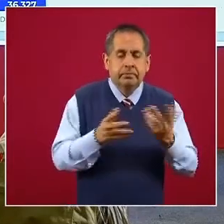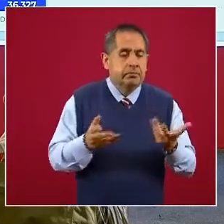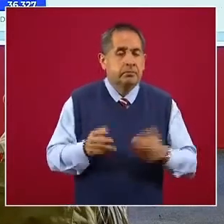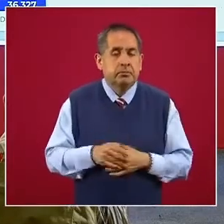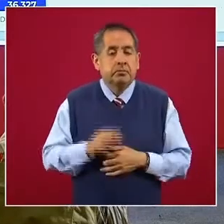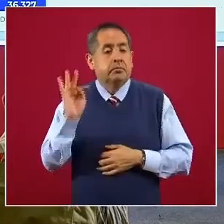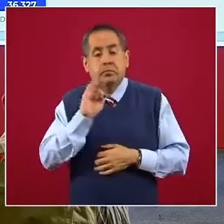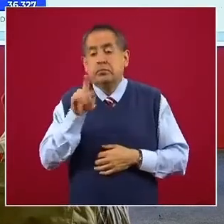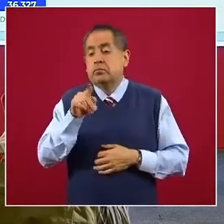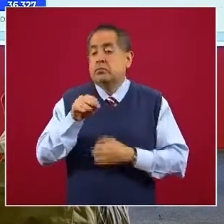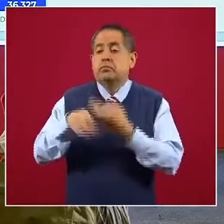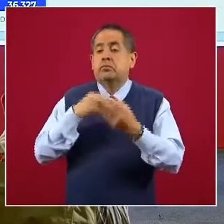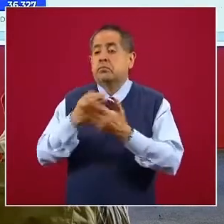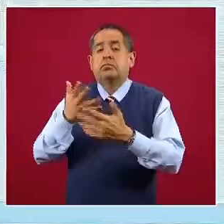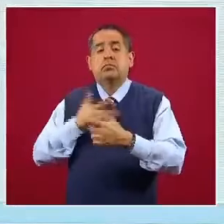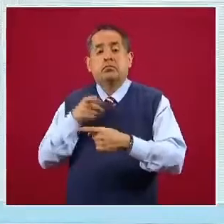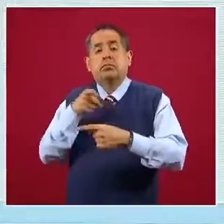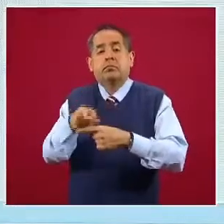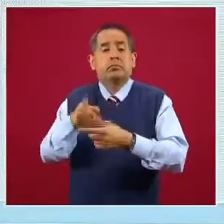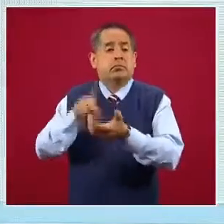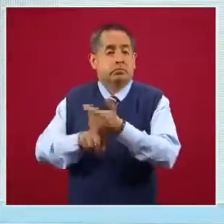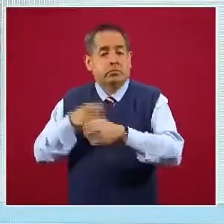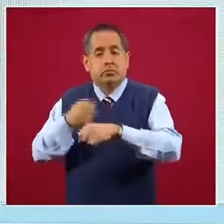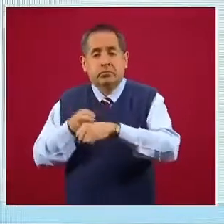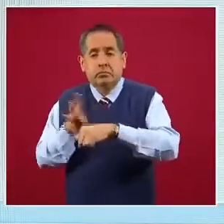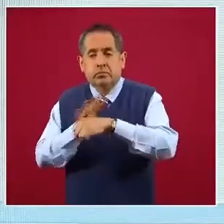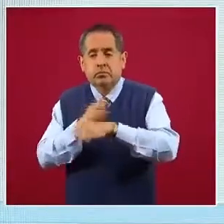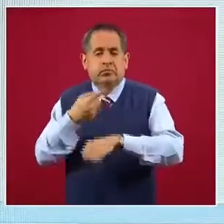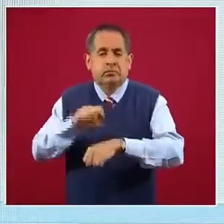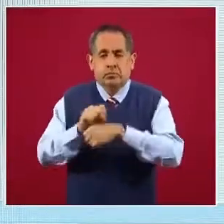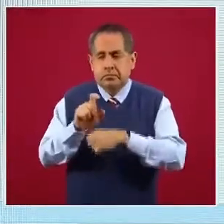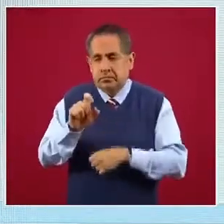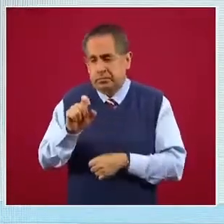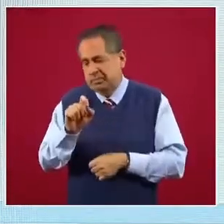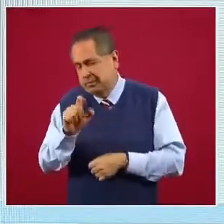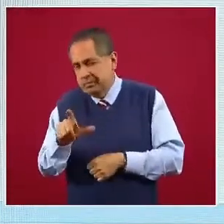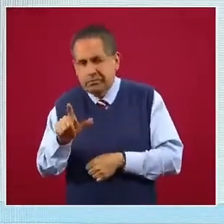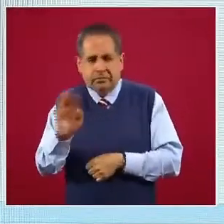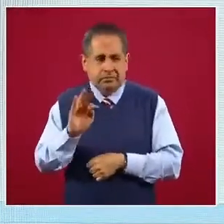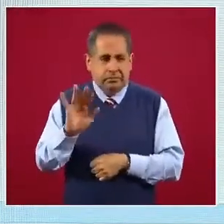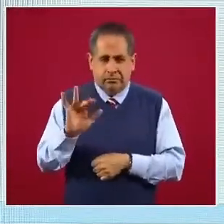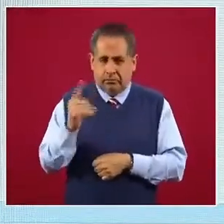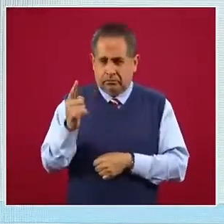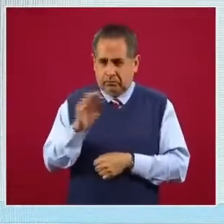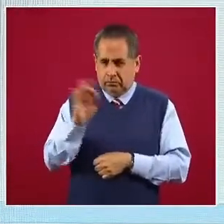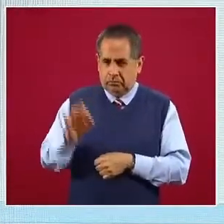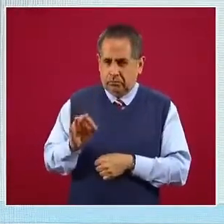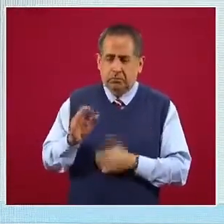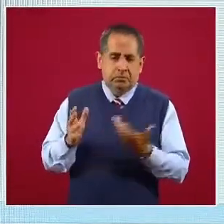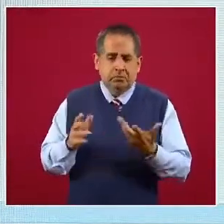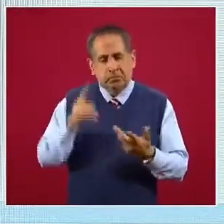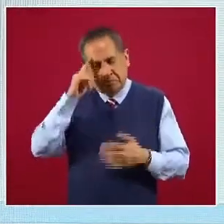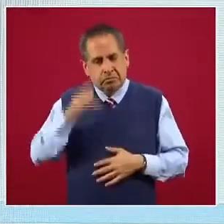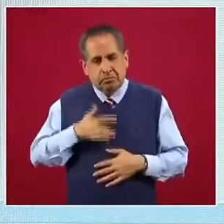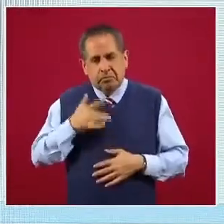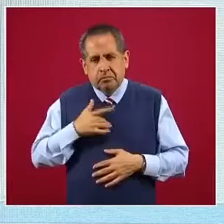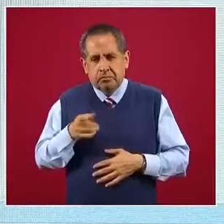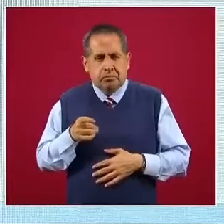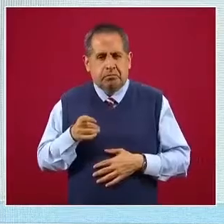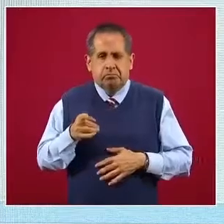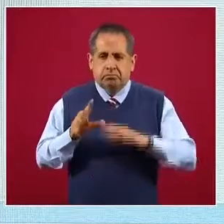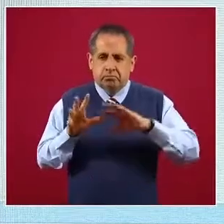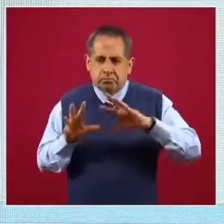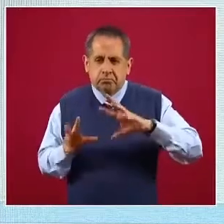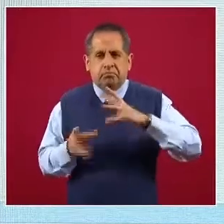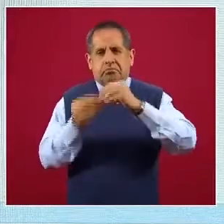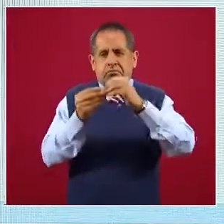decimos si el porcentaje de positividad aquí en la semana 27 es del 51%, entonces esperamos que de este